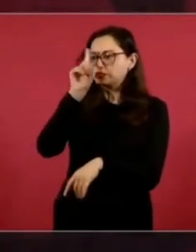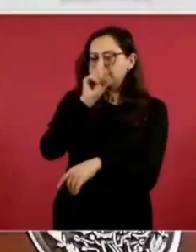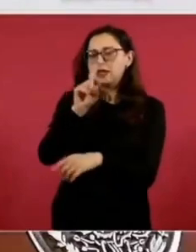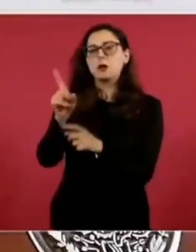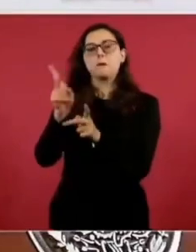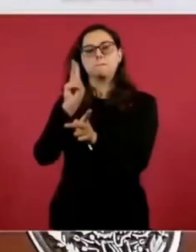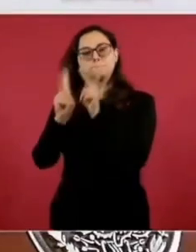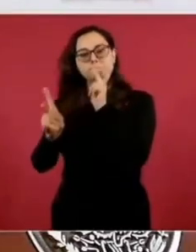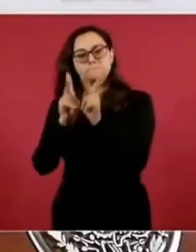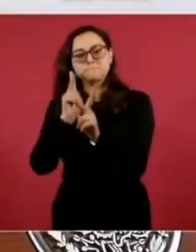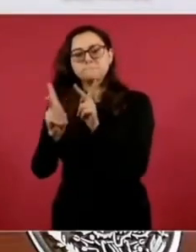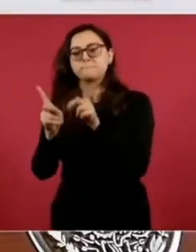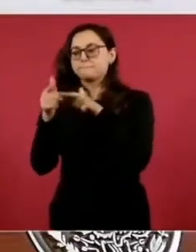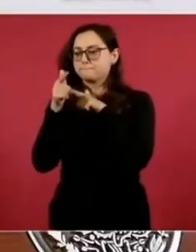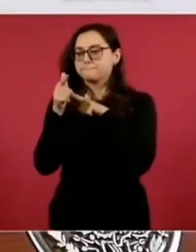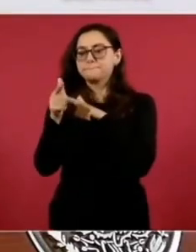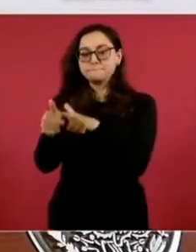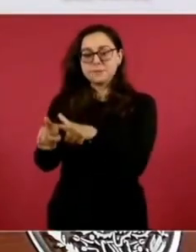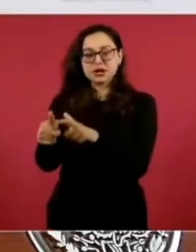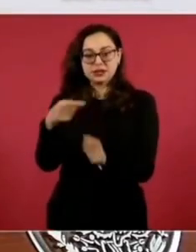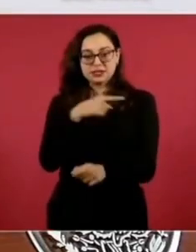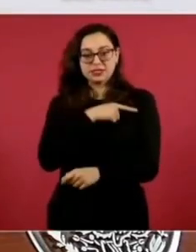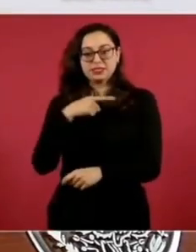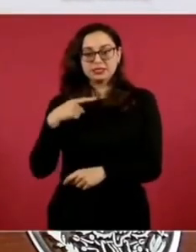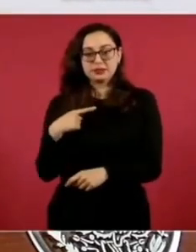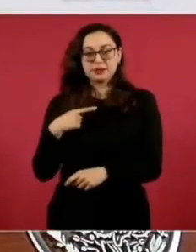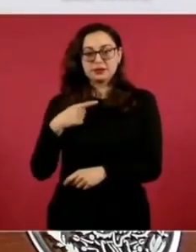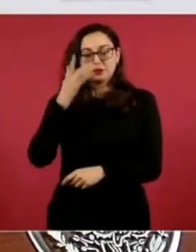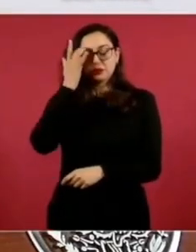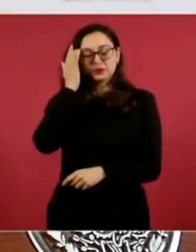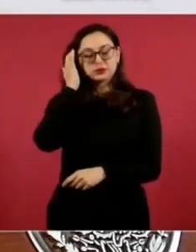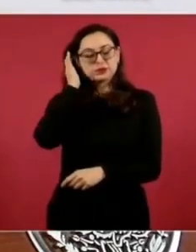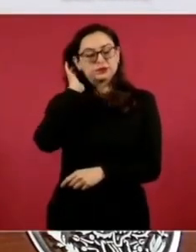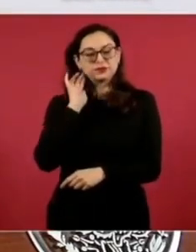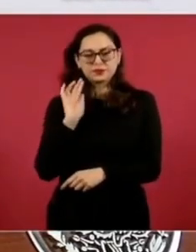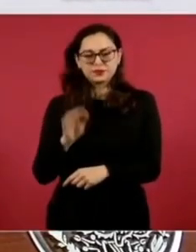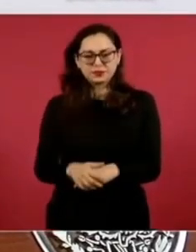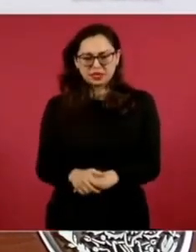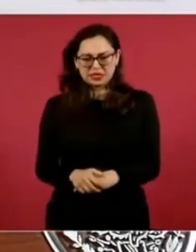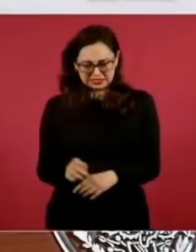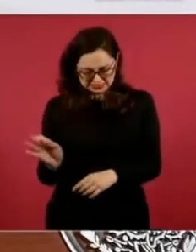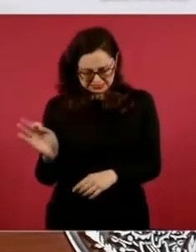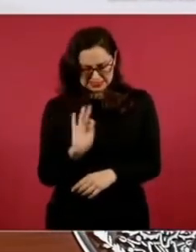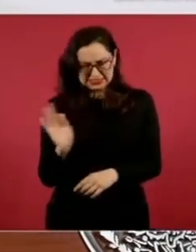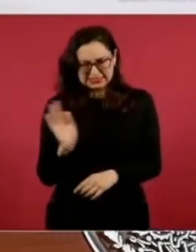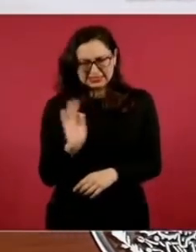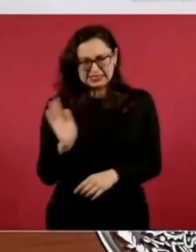orientando ustedes seguramente empezaron a escuchar hace 20